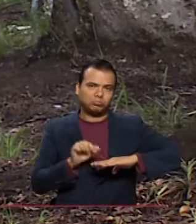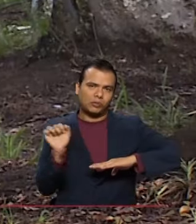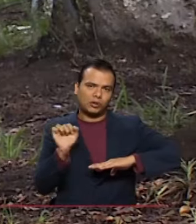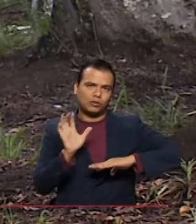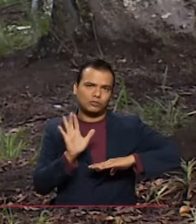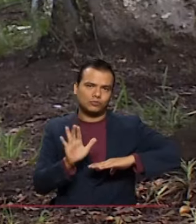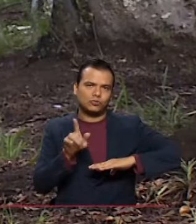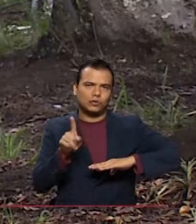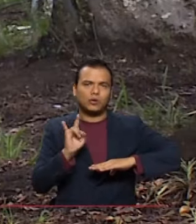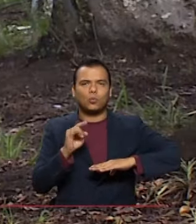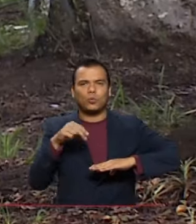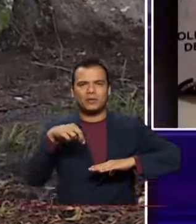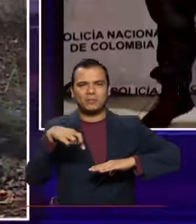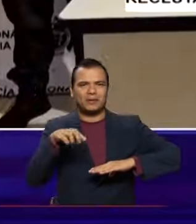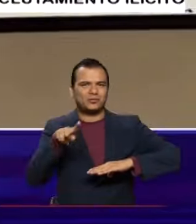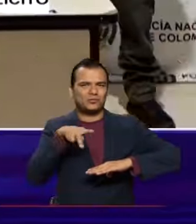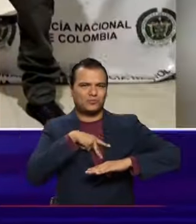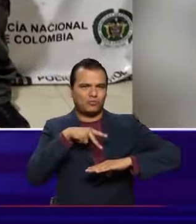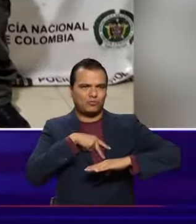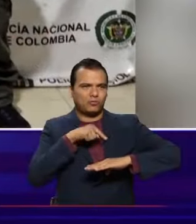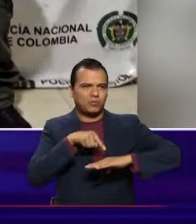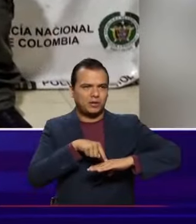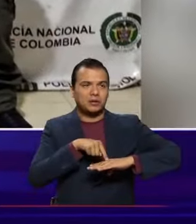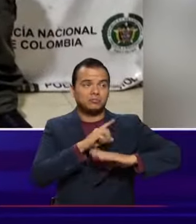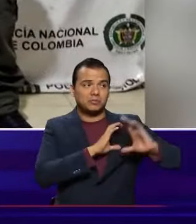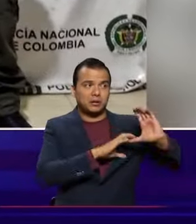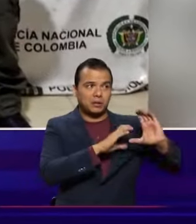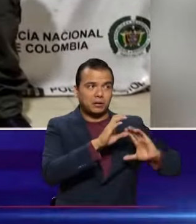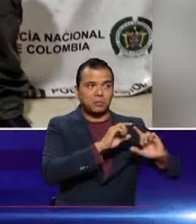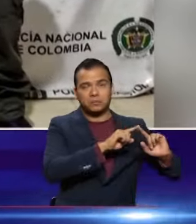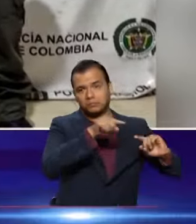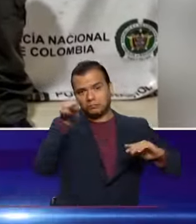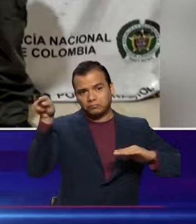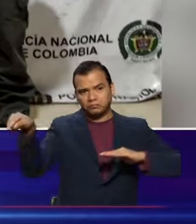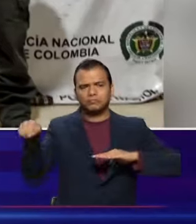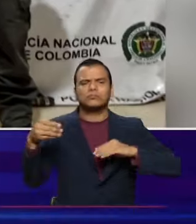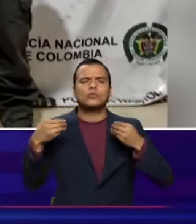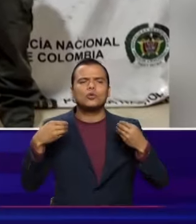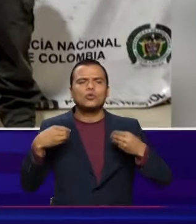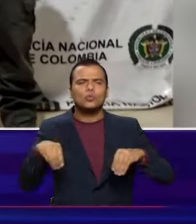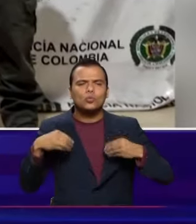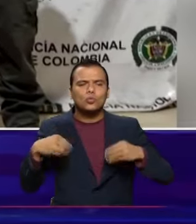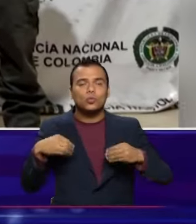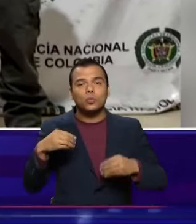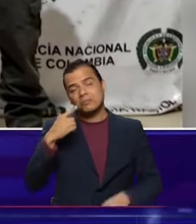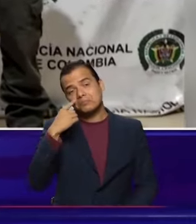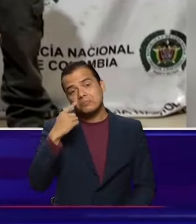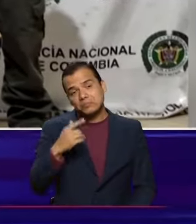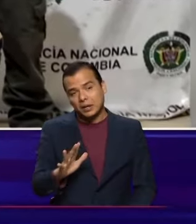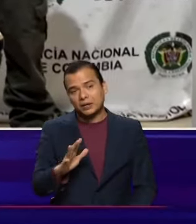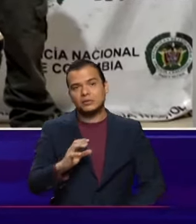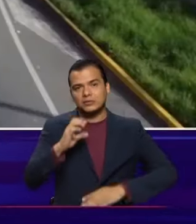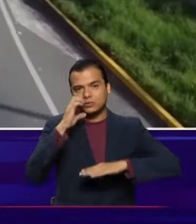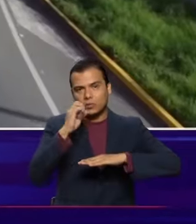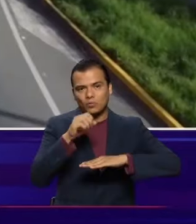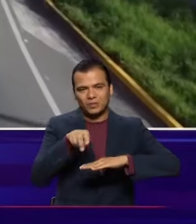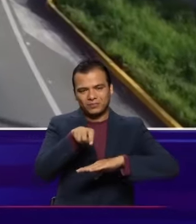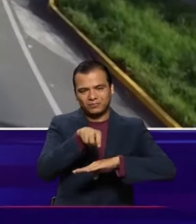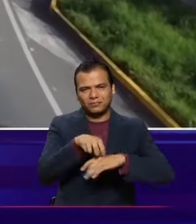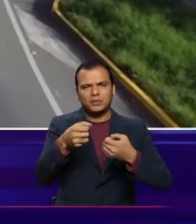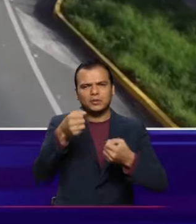el departamento del Cauca con destino al municipio de Tuluá, en lo que sería, como usted bien lo dice, un